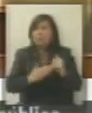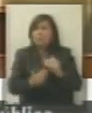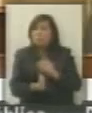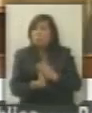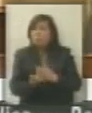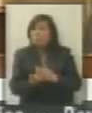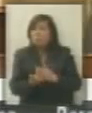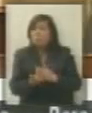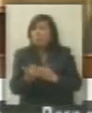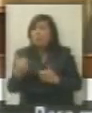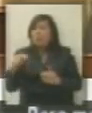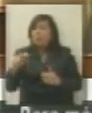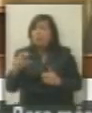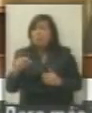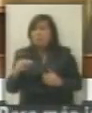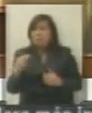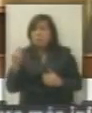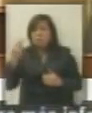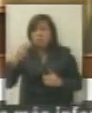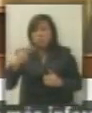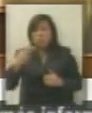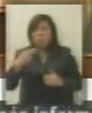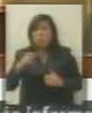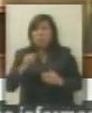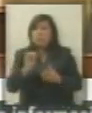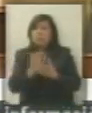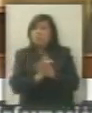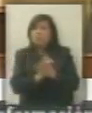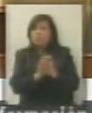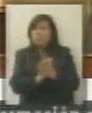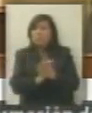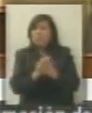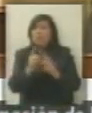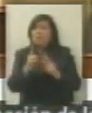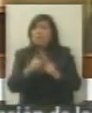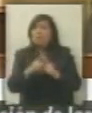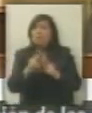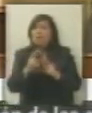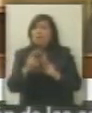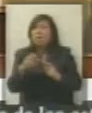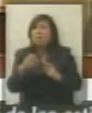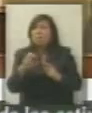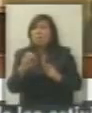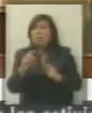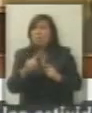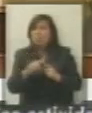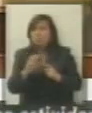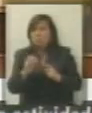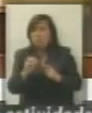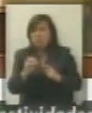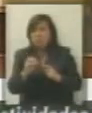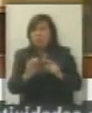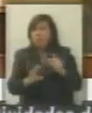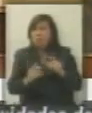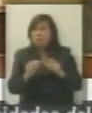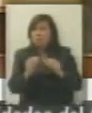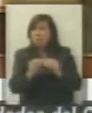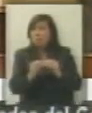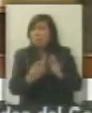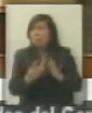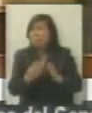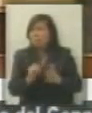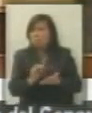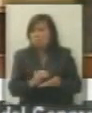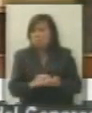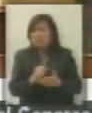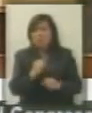como Ancón II, Virgen de Fátima, Satipo, Huanta, Chincha y Tarapoto. Esa cifra aumentará a 11.808 nuevas